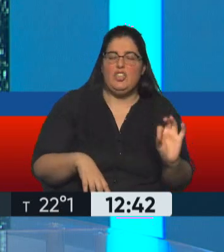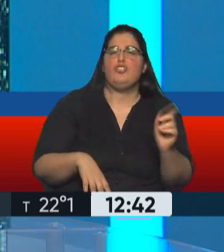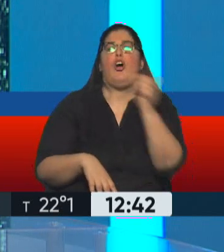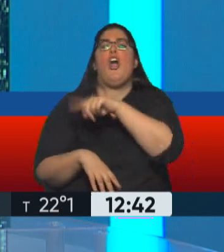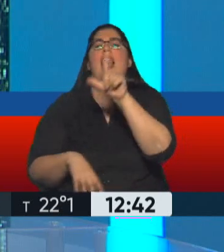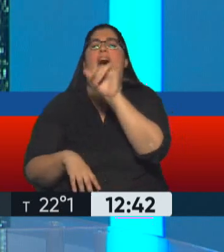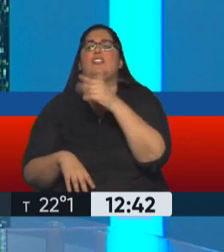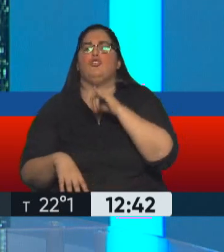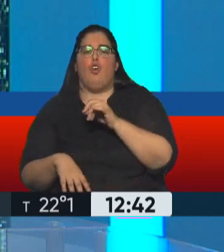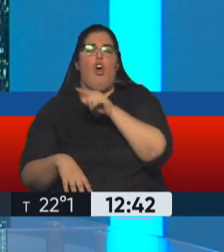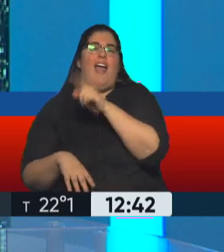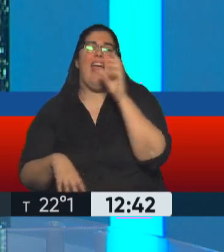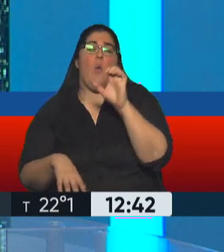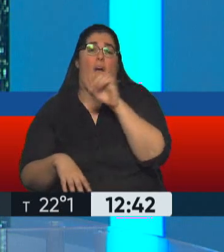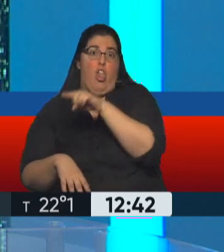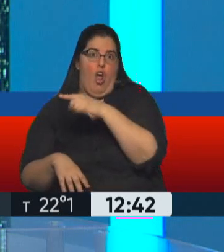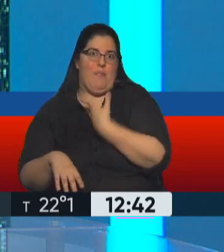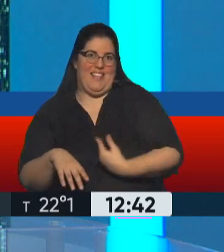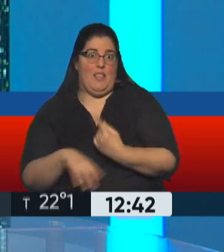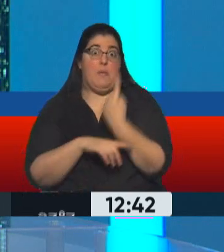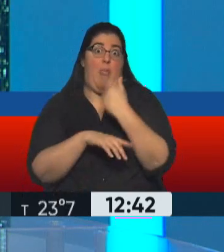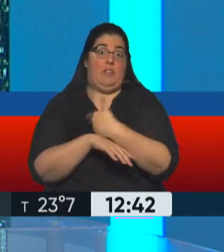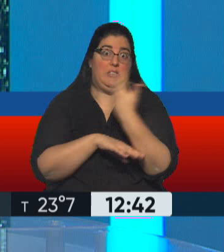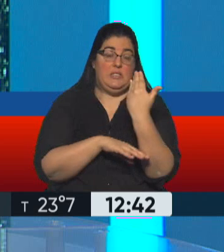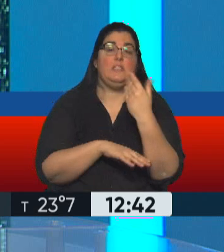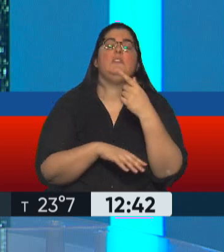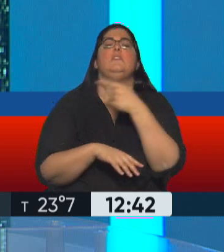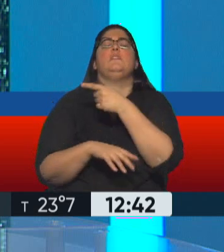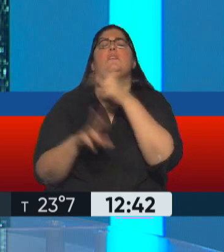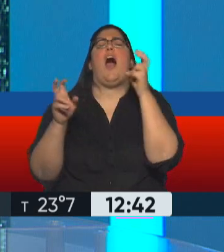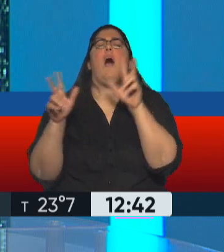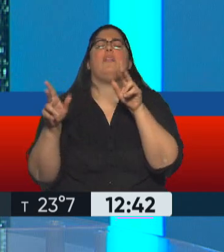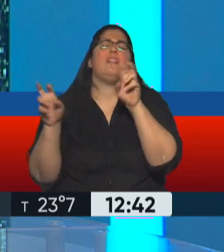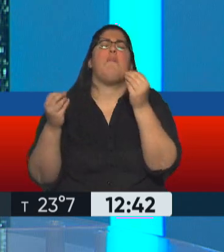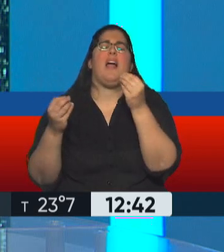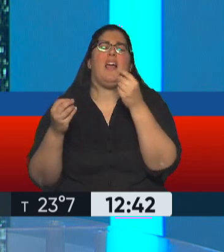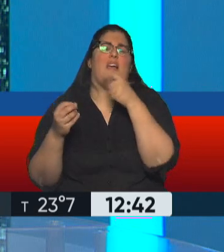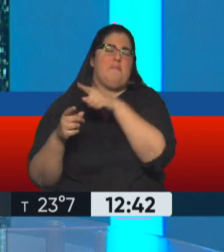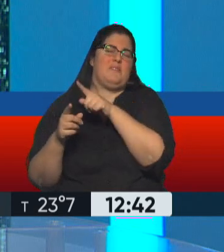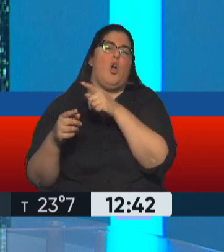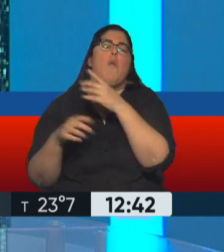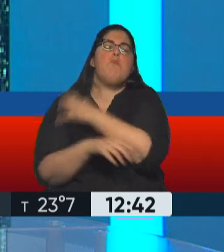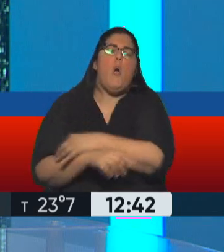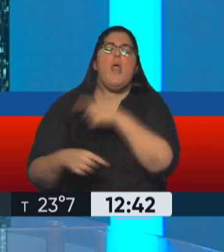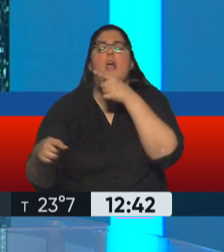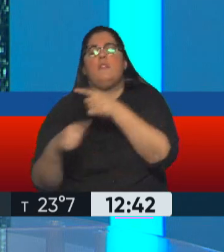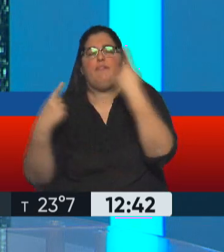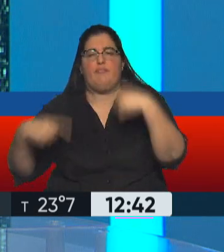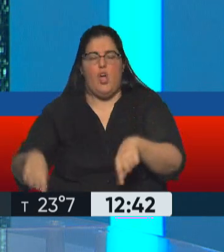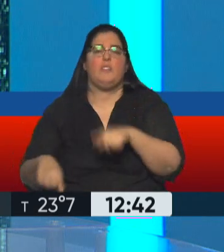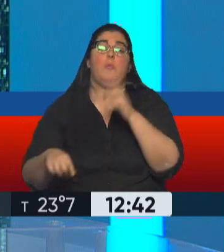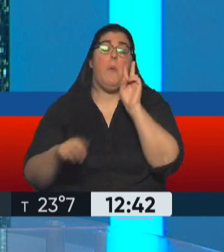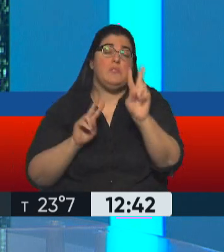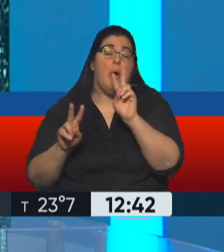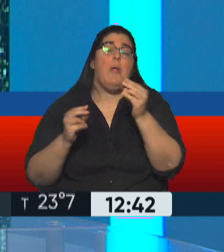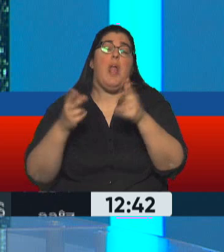un discurso muy épico, muy del combate a la pobreza y todo esto, pero vamos a escuchar qué es lo que decían algunos de ellos